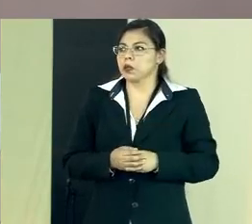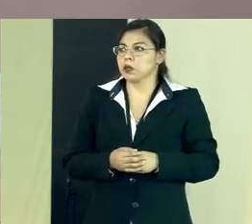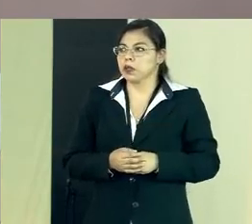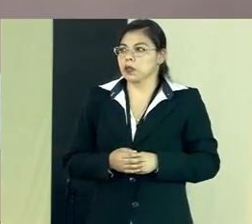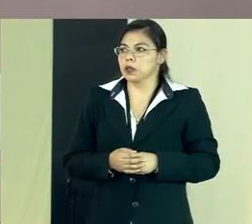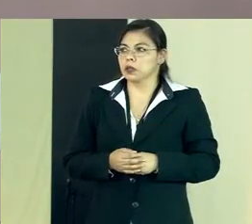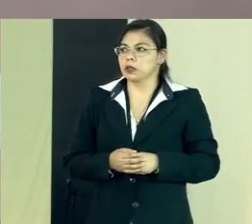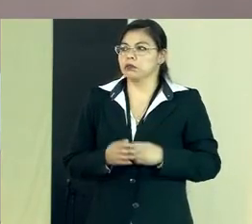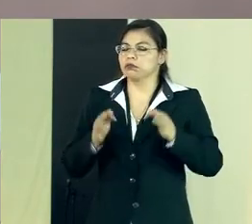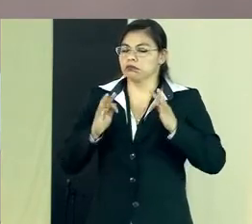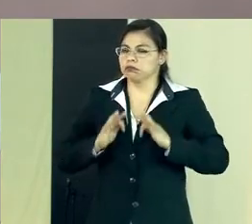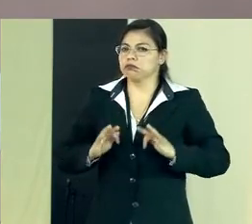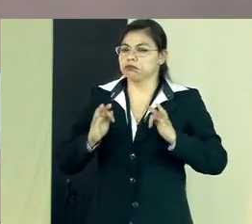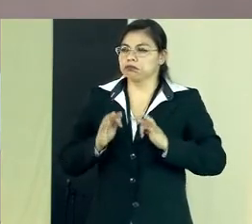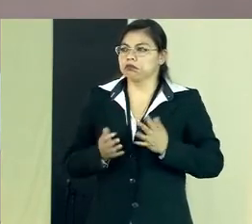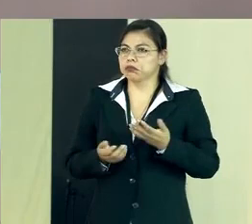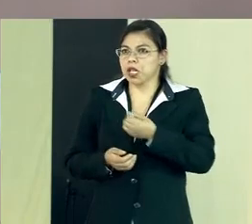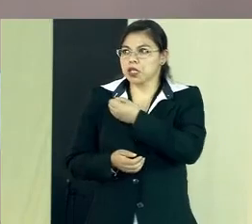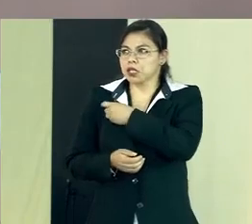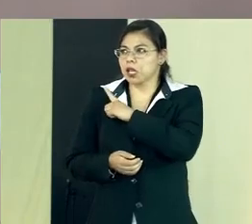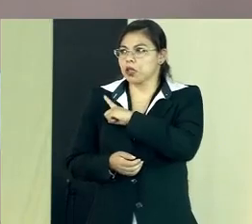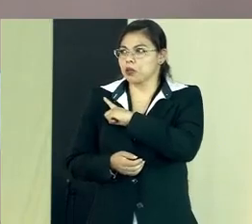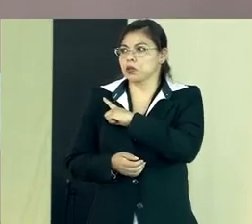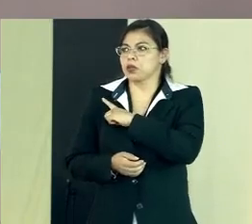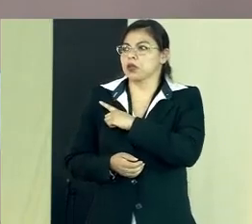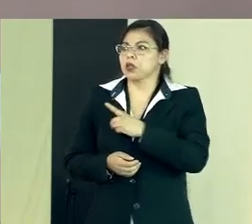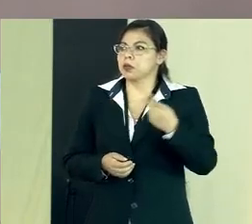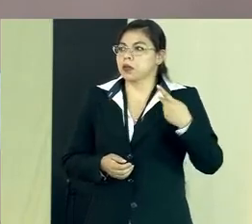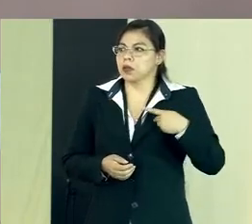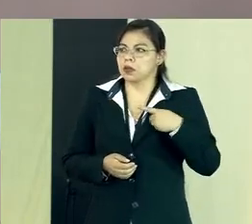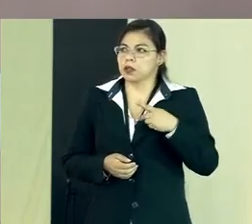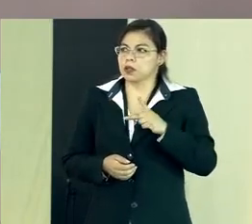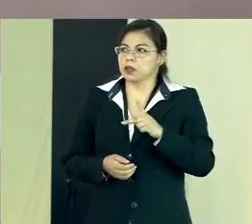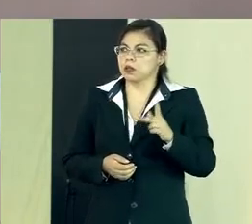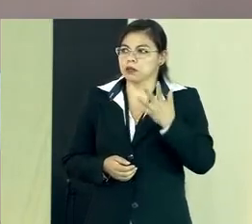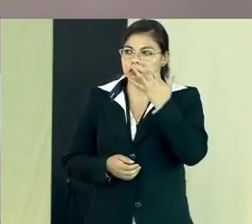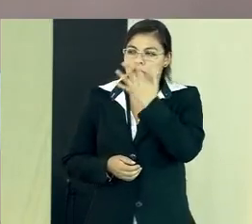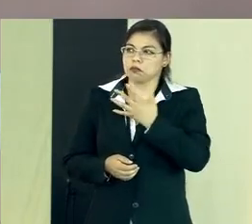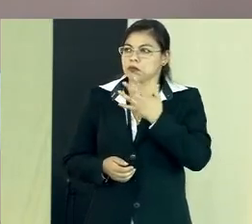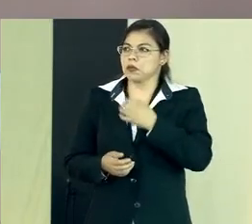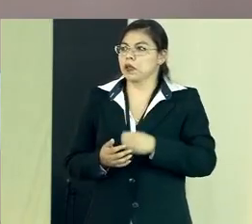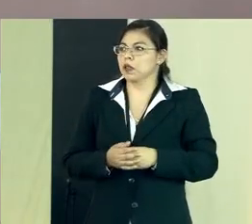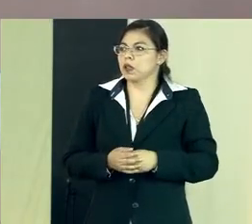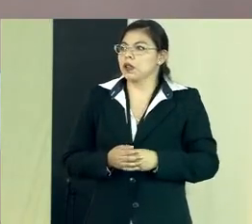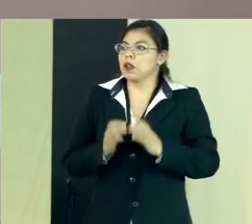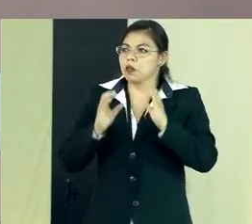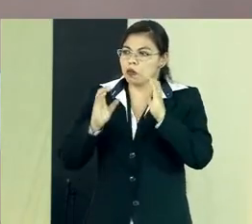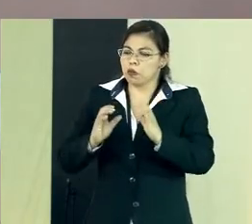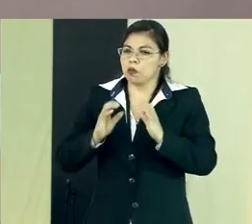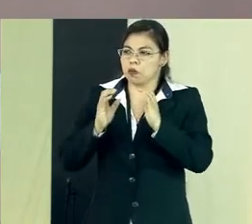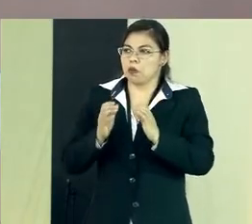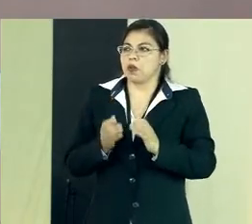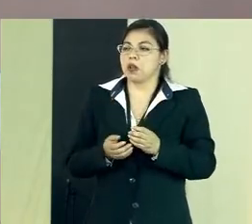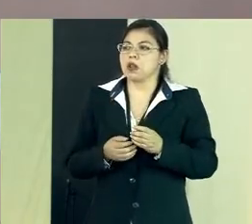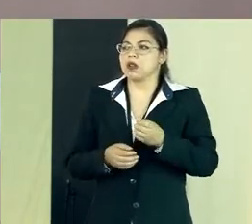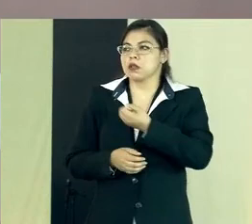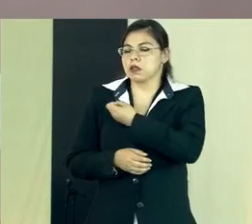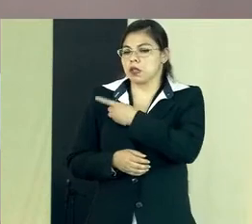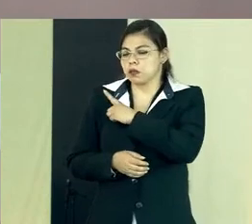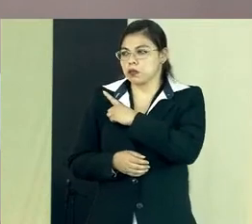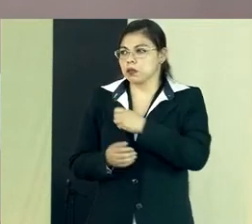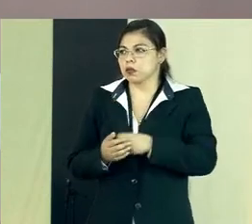por la salud de los ciudadanos al confundir el que naturalmente cuidado de salud